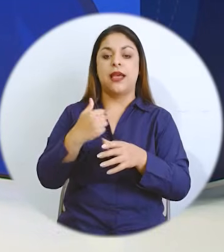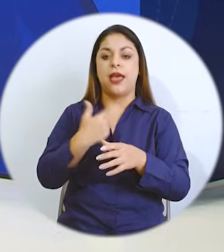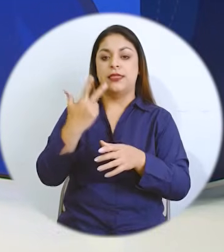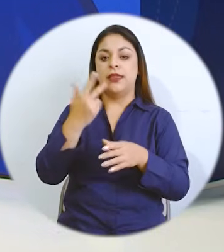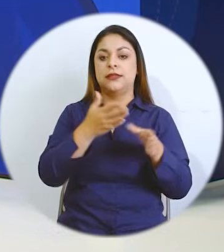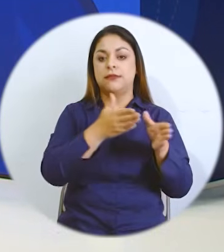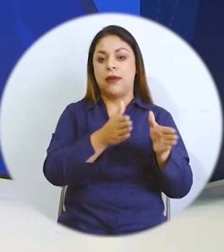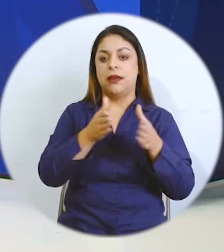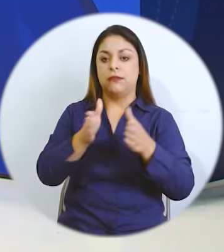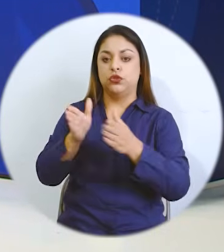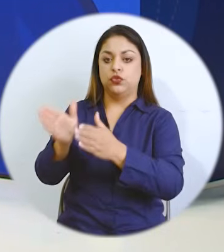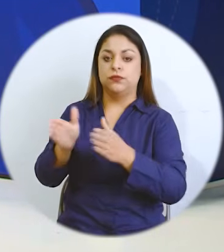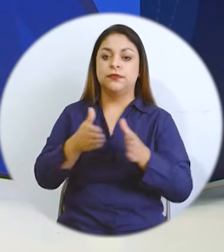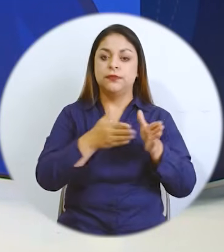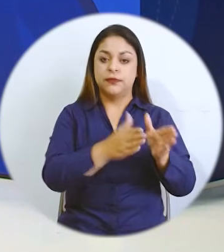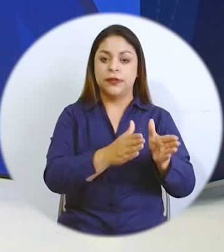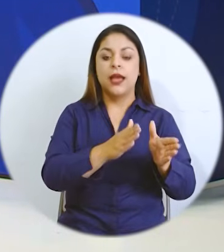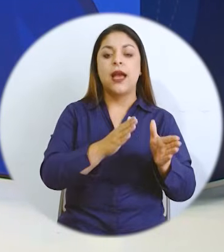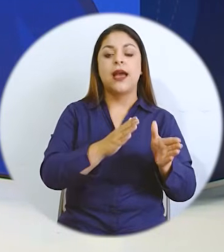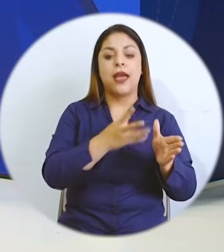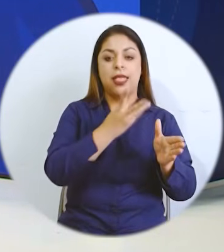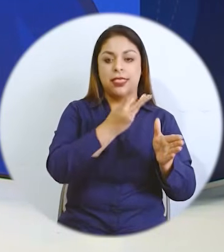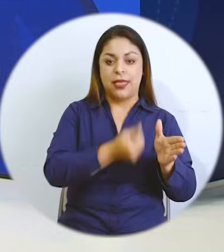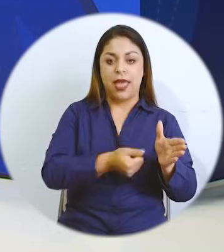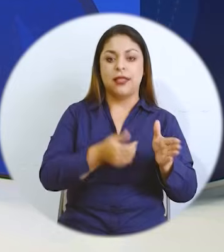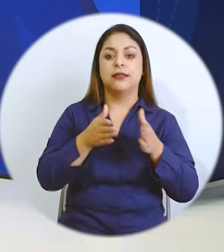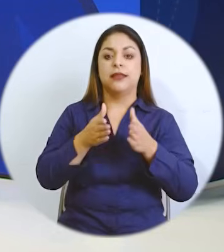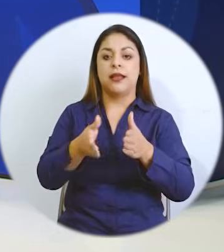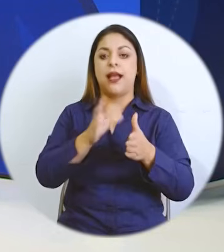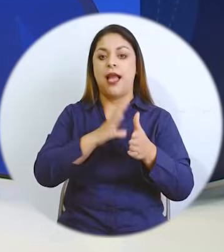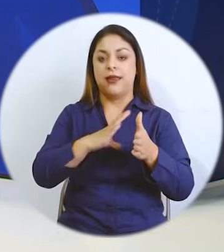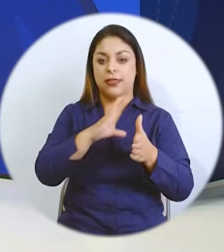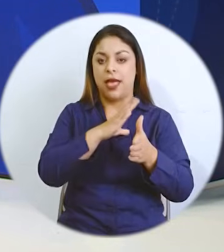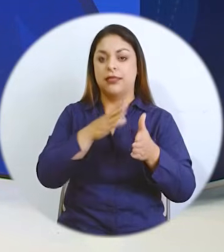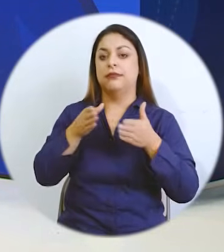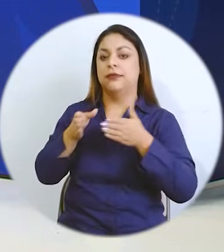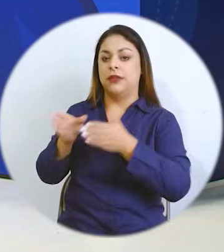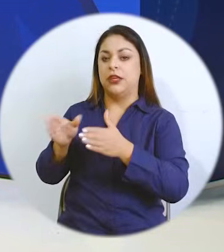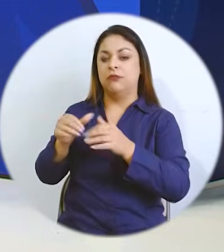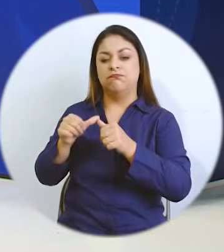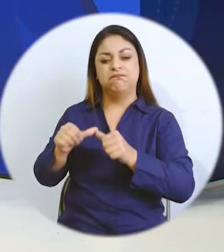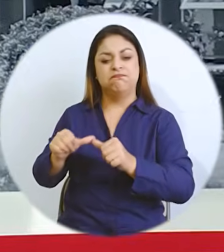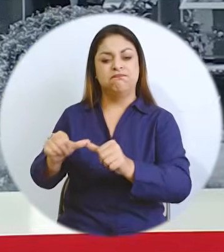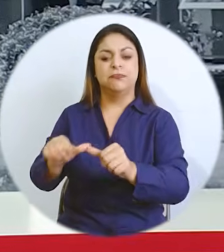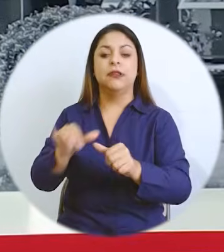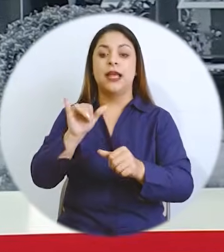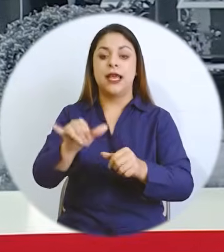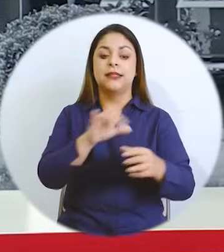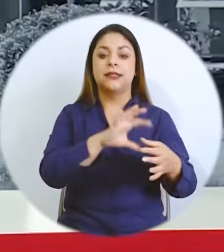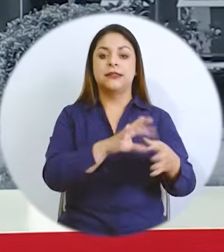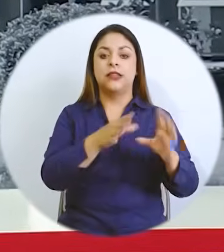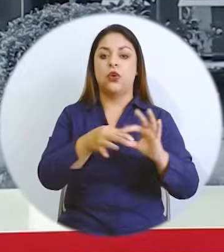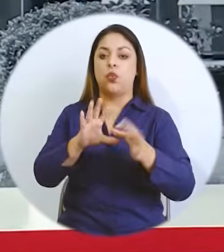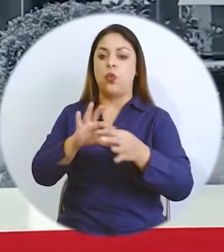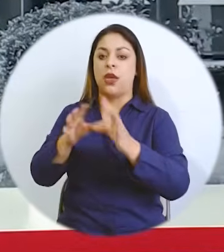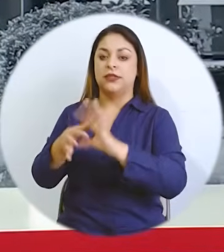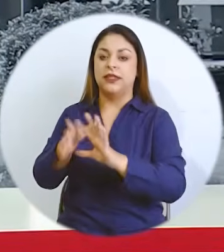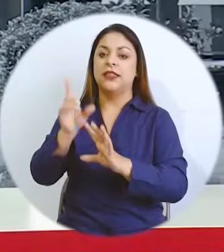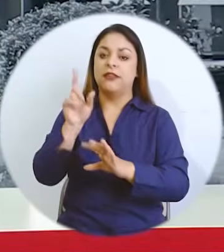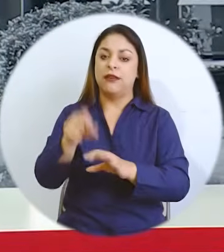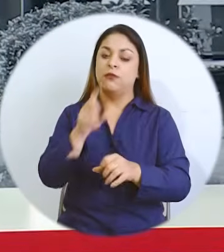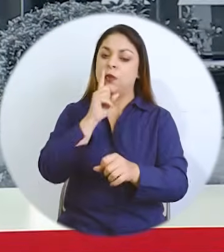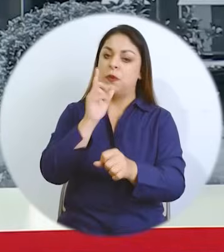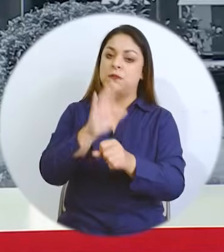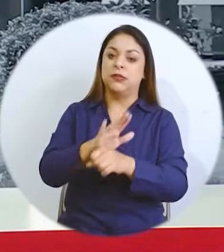asadas tenemos 3 parámetros. Tenemos que dar cantidad, calidad y continuidad. Entonces, esa es la secuencia que tenemos